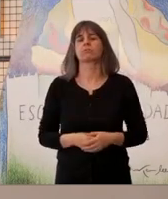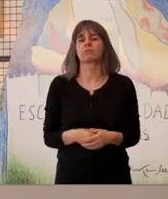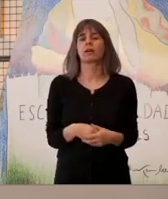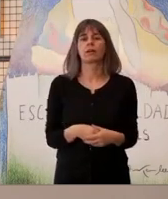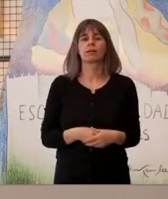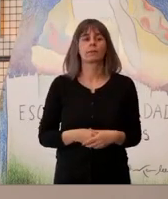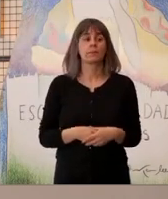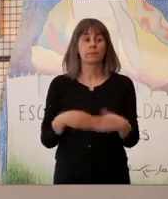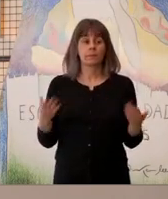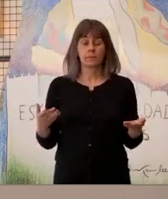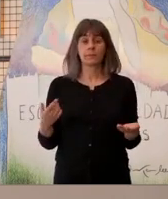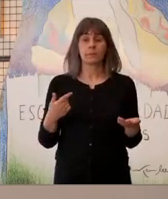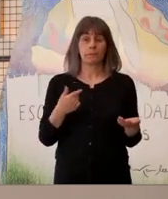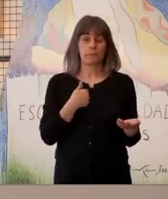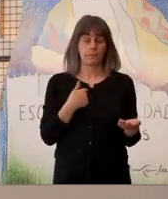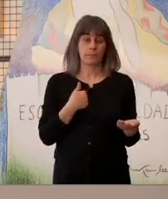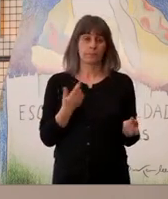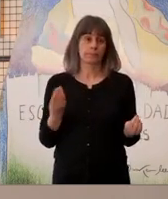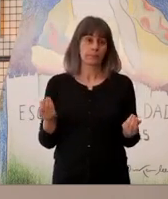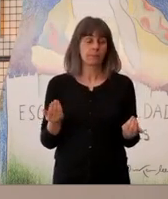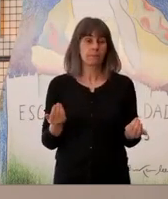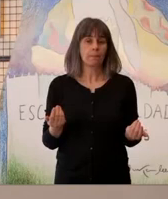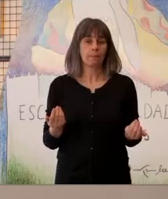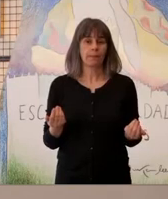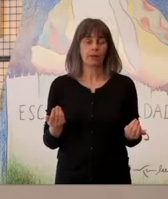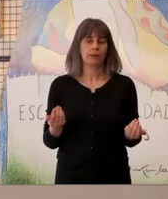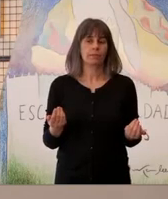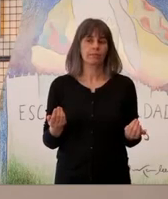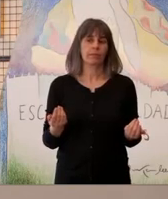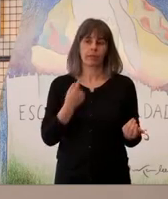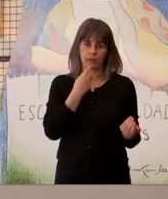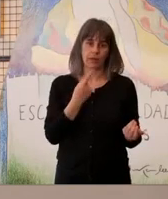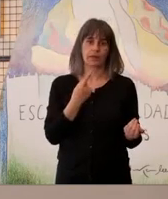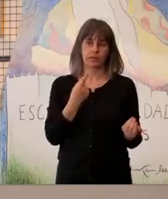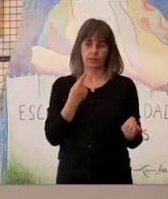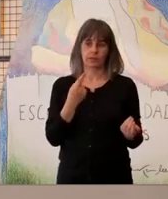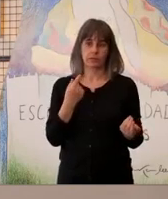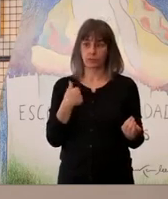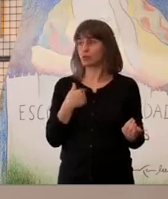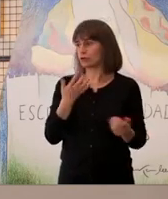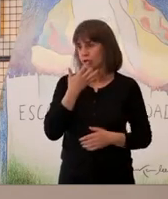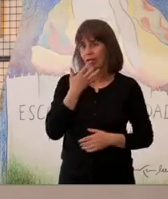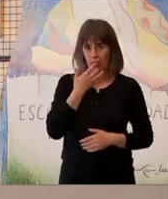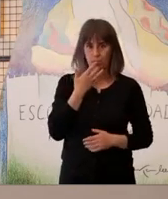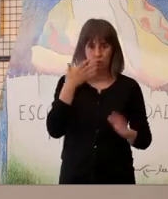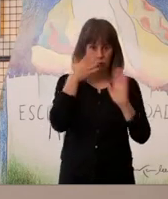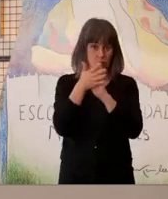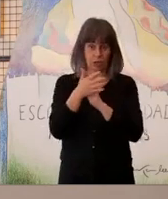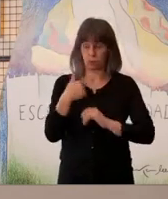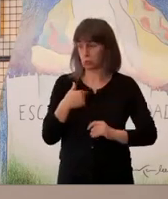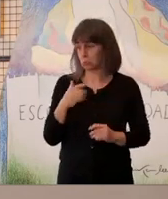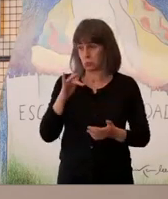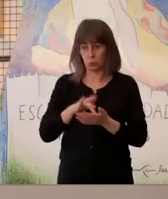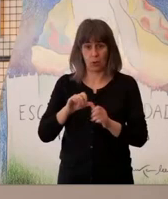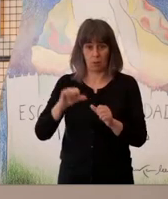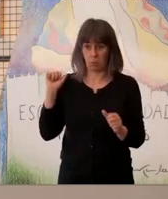Entonces yo bueno lo que diría es eso estoy contando Este ejemplo que no lo contaba casi nunca porque es una